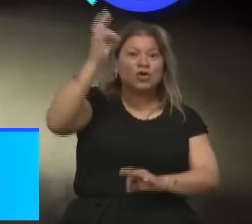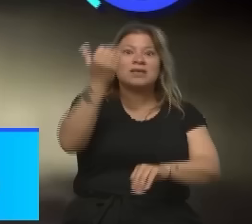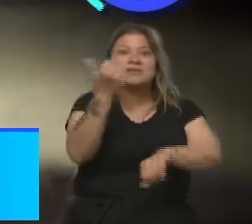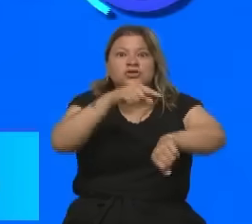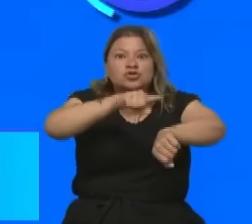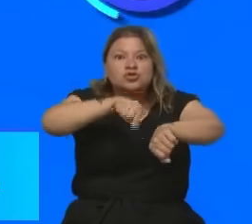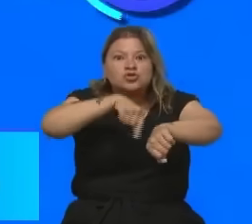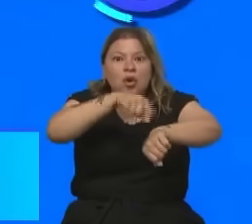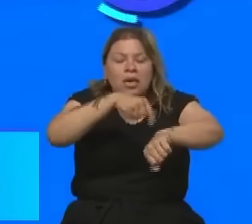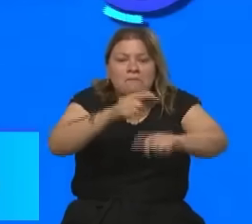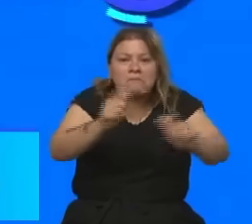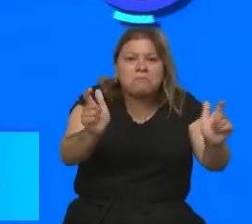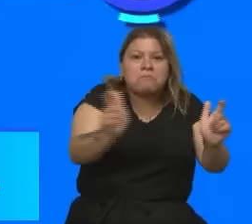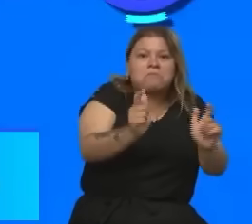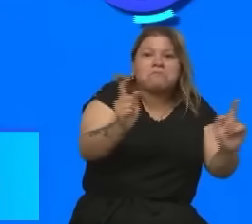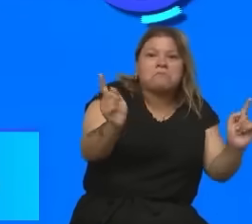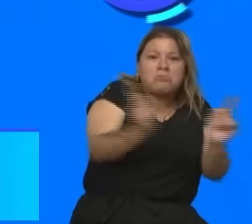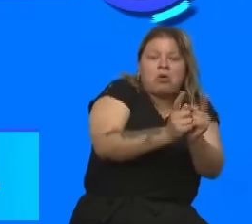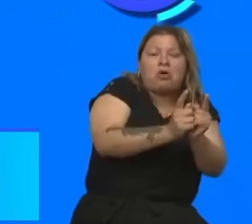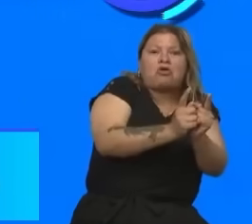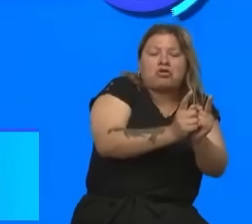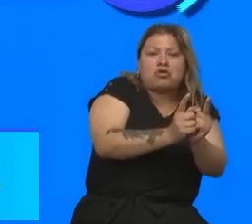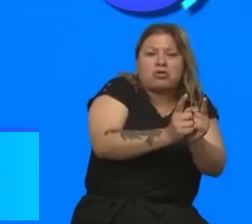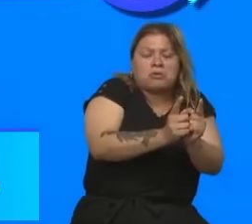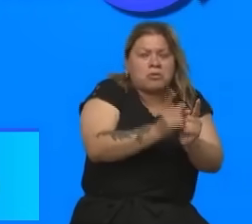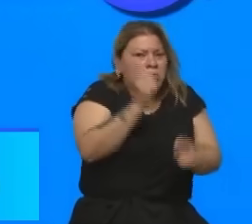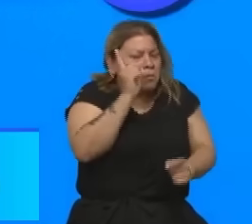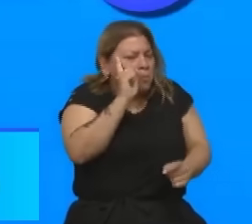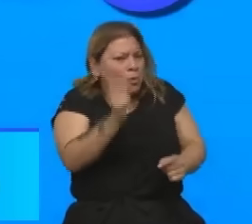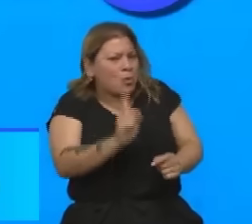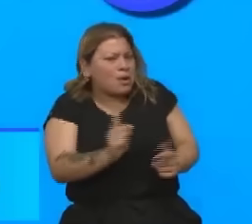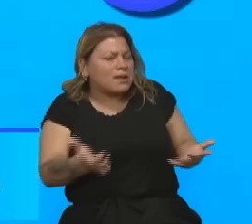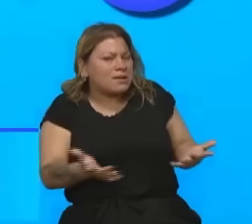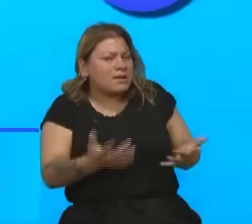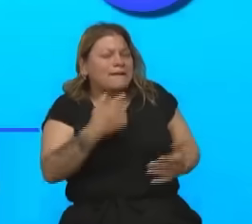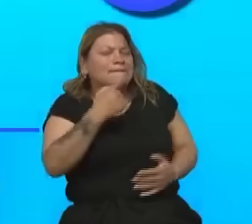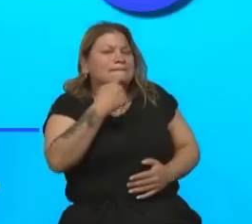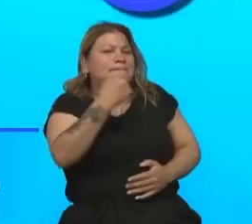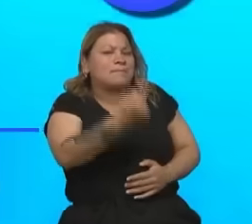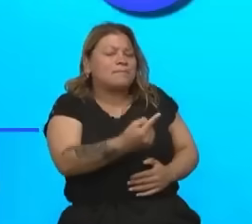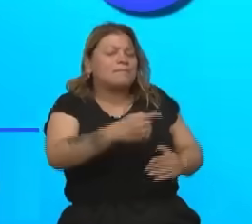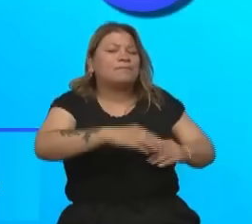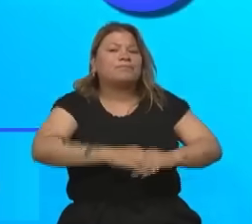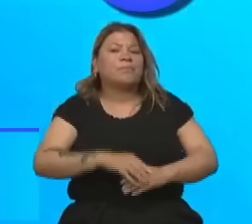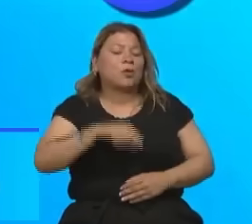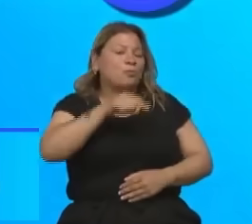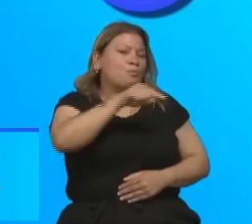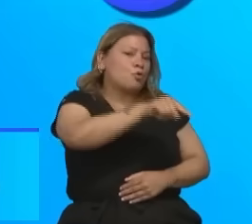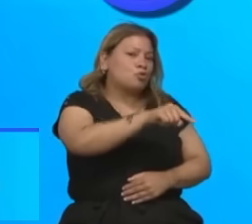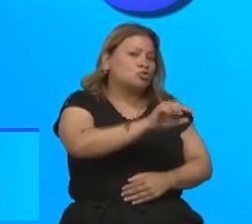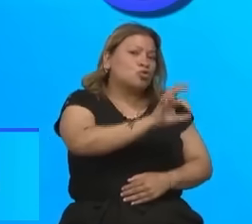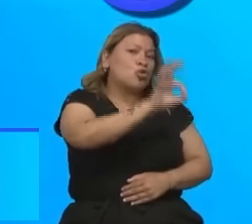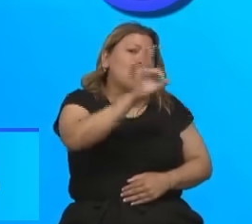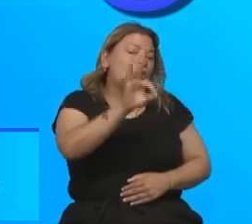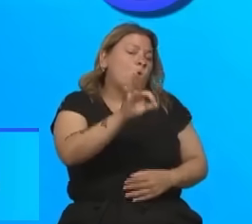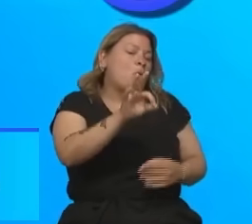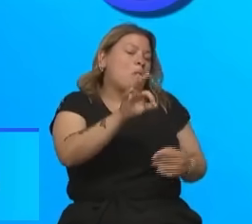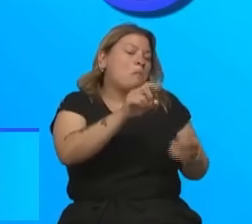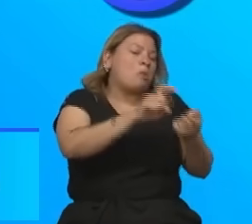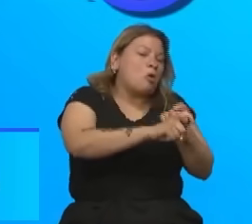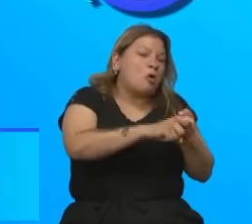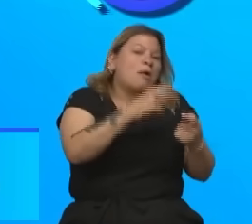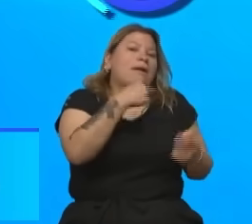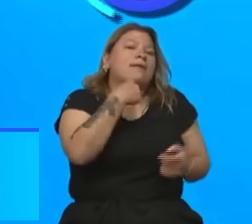impresionante. Mati, la pregunta que se me ocurre formularte es si vos o algún integrante de tu familia